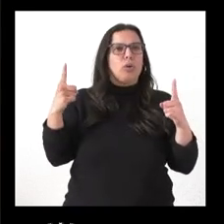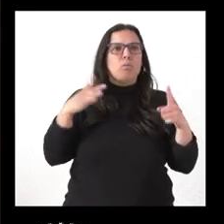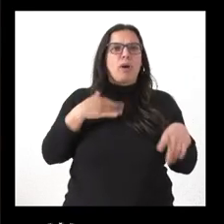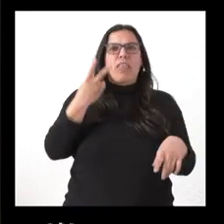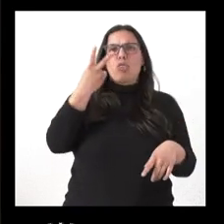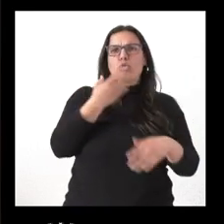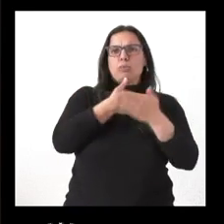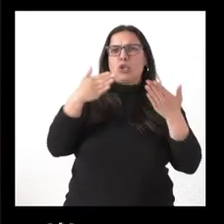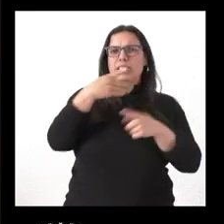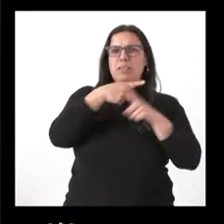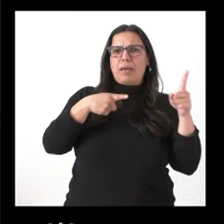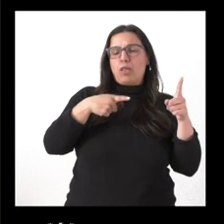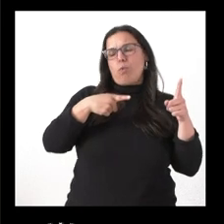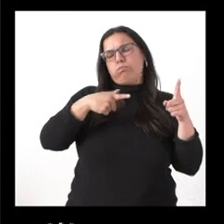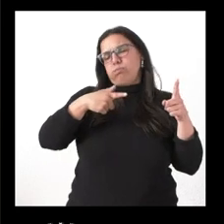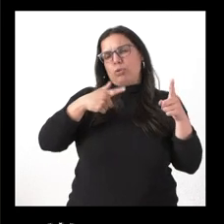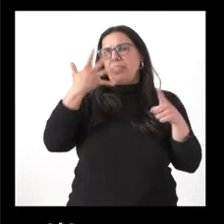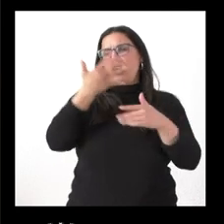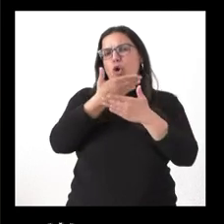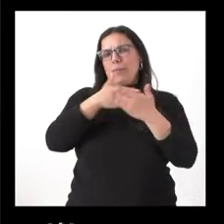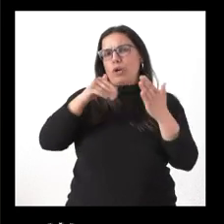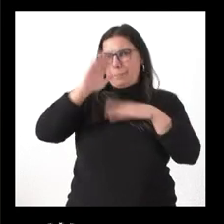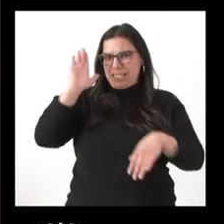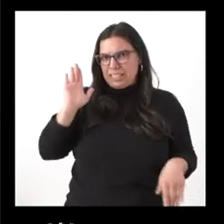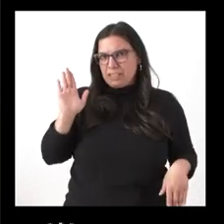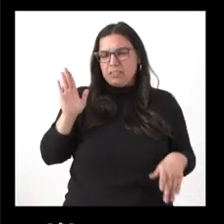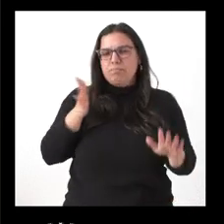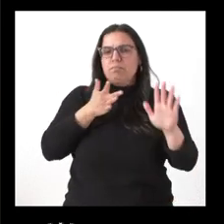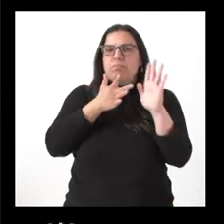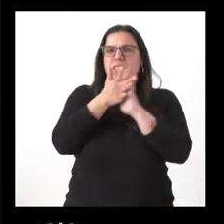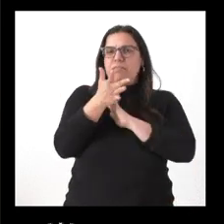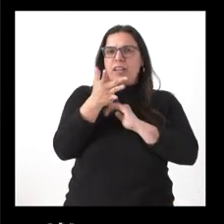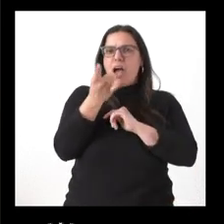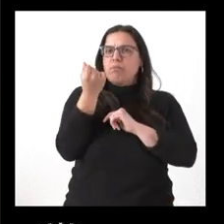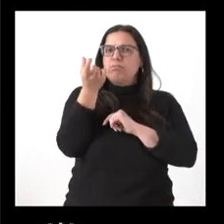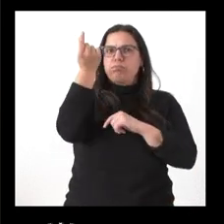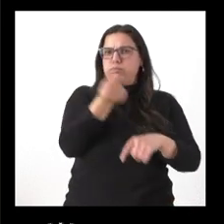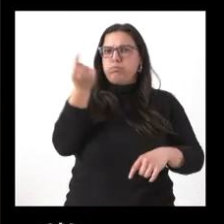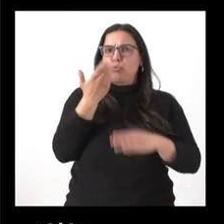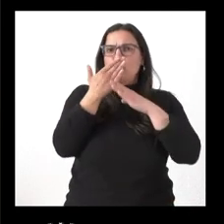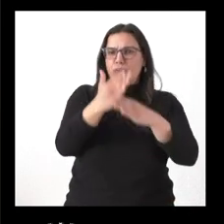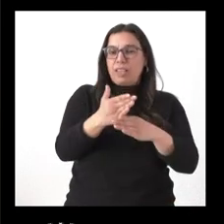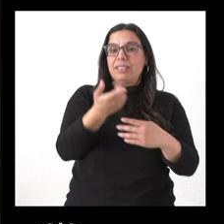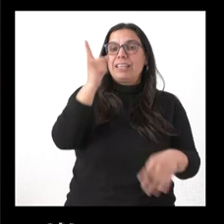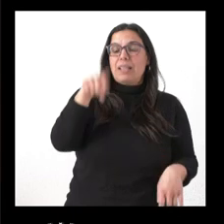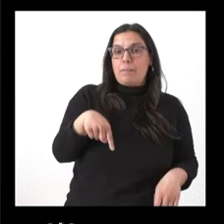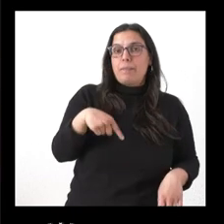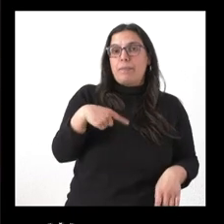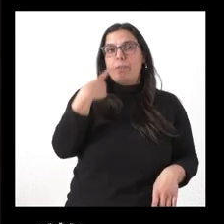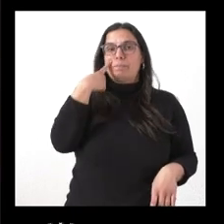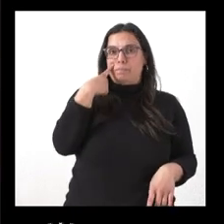ser dos millones y medio para no superar probablemente los 5 millones de euros por tanto va a tener dotación suficiente Y además algo me lo dije antes que es importante